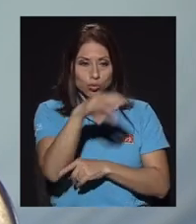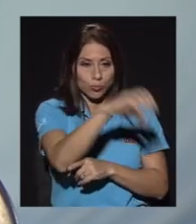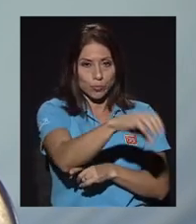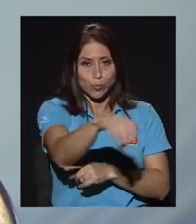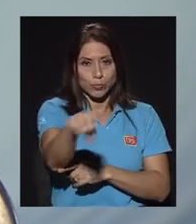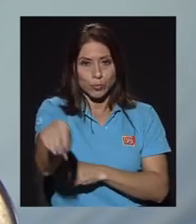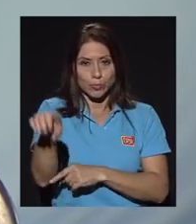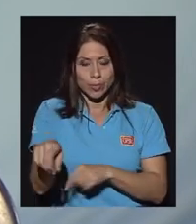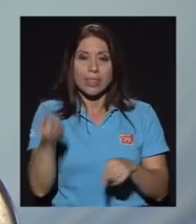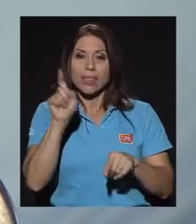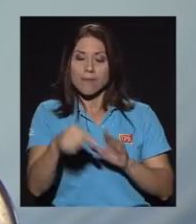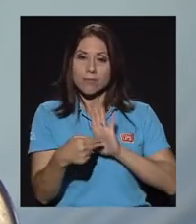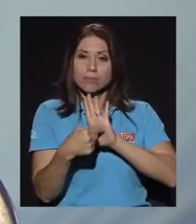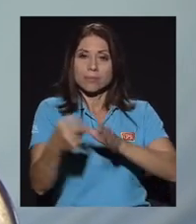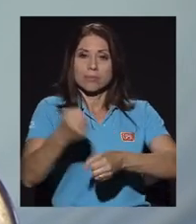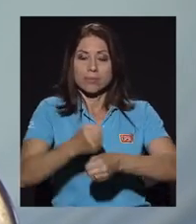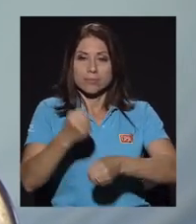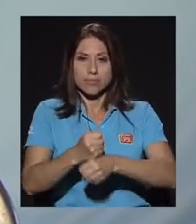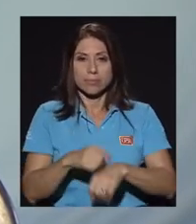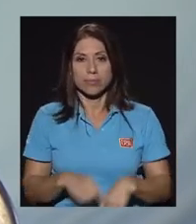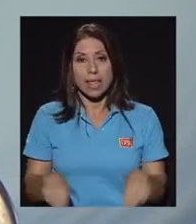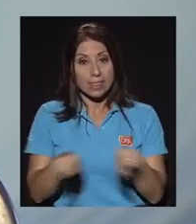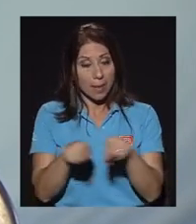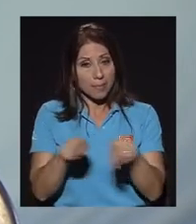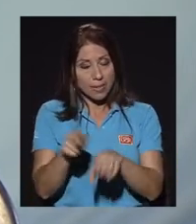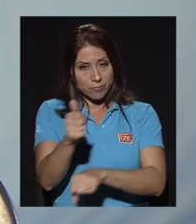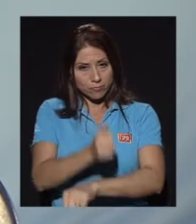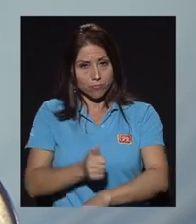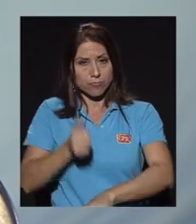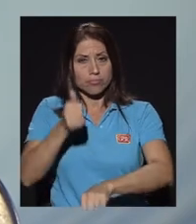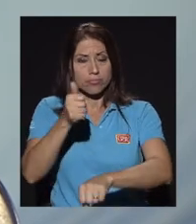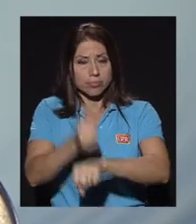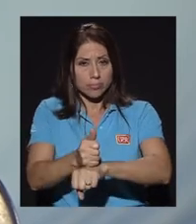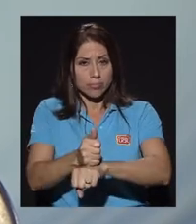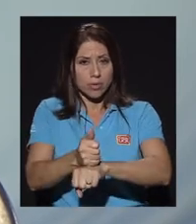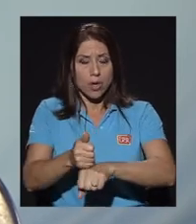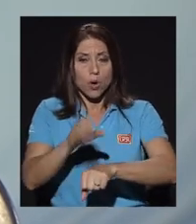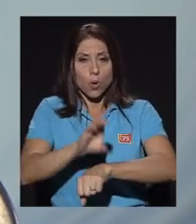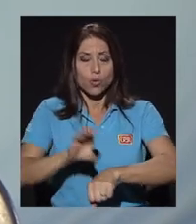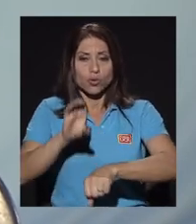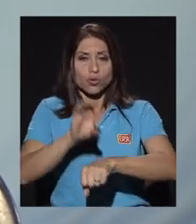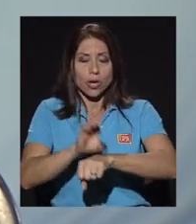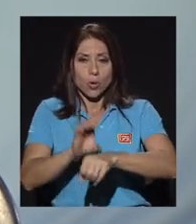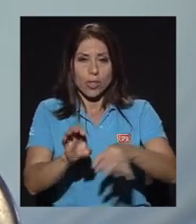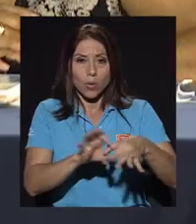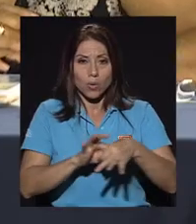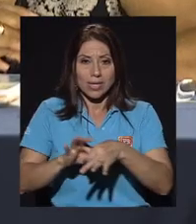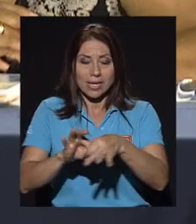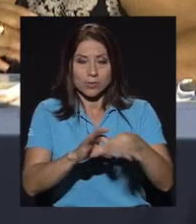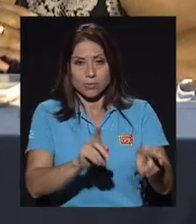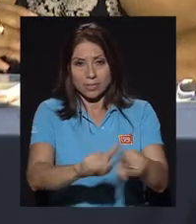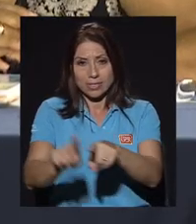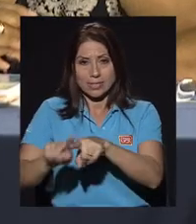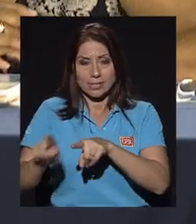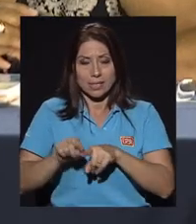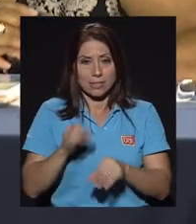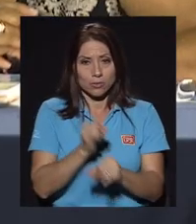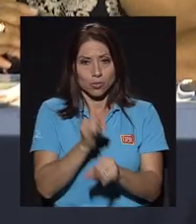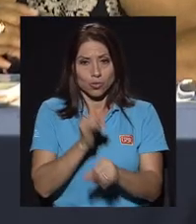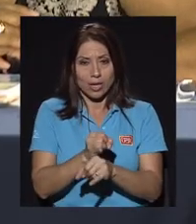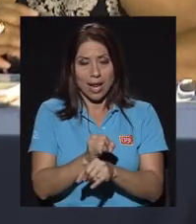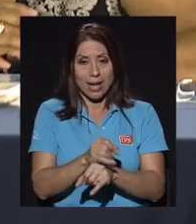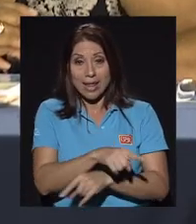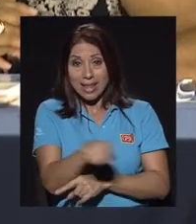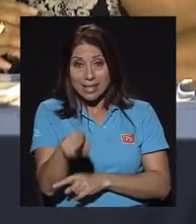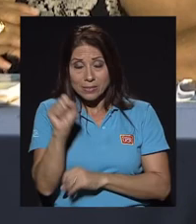y el trabajo con el Consejo de Coordinación Interinstitucional, que es el que va a poder